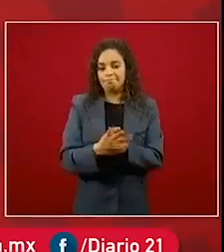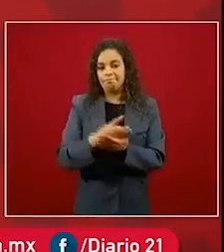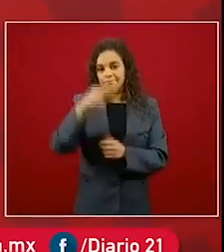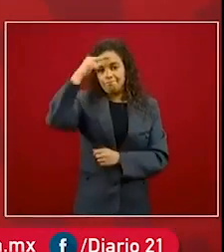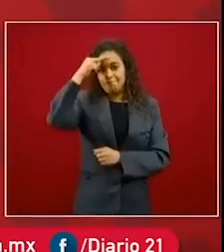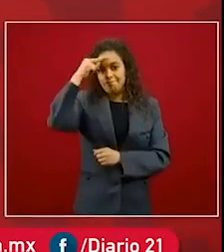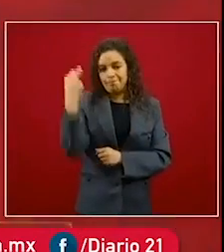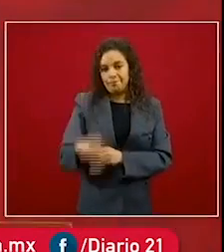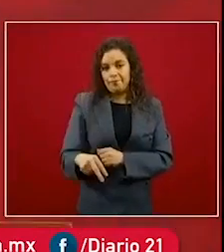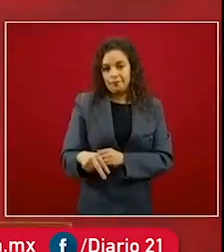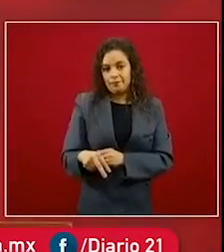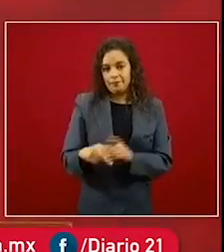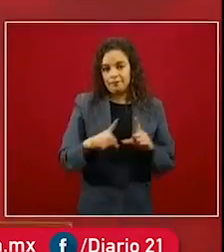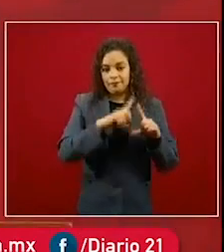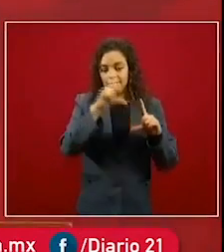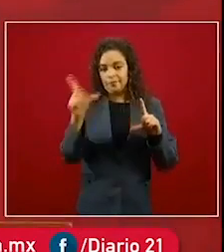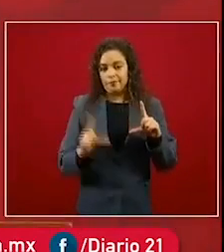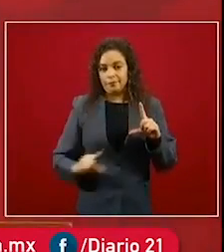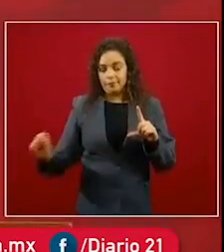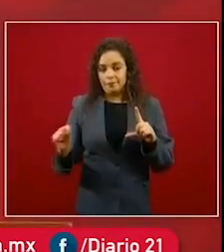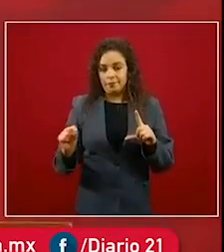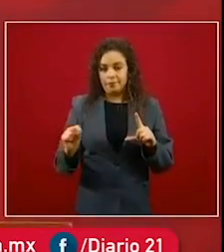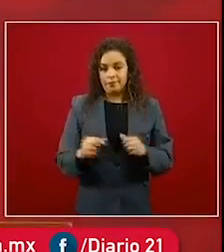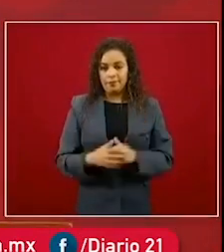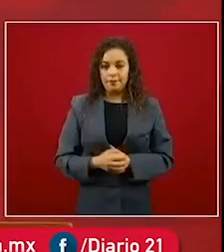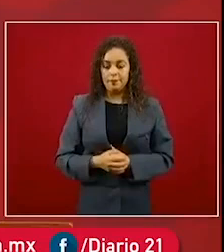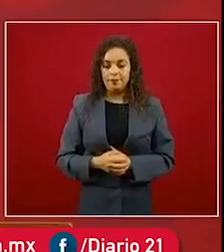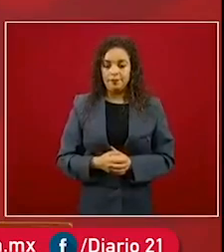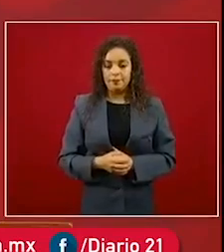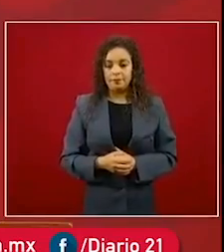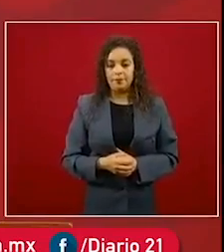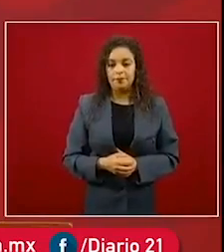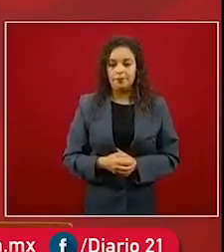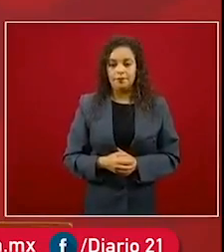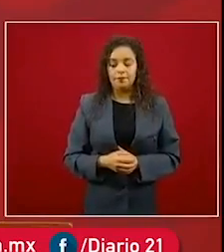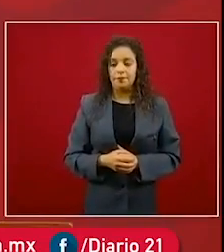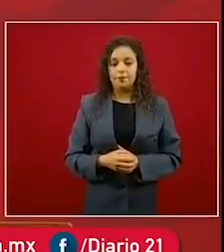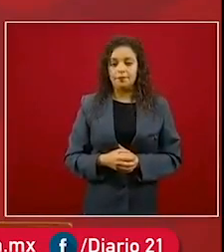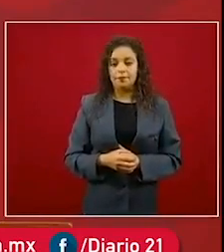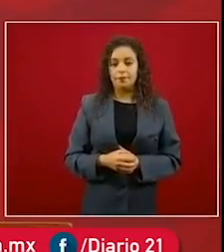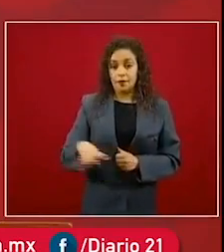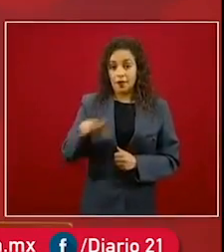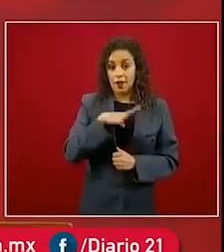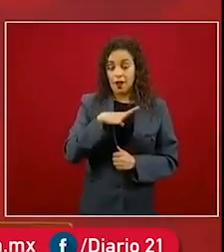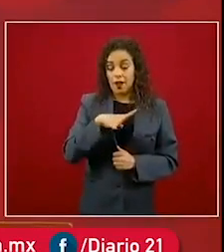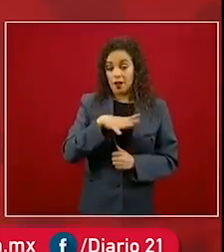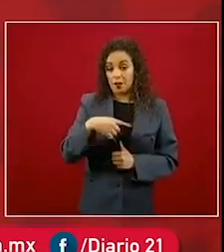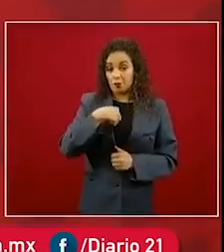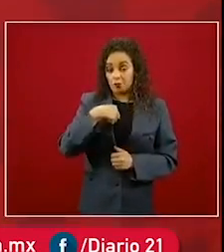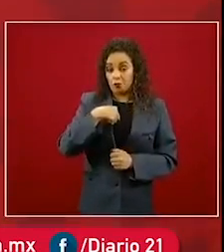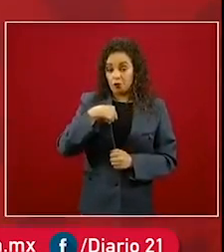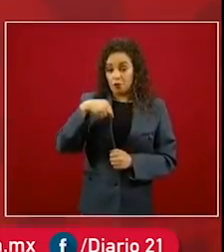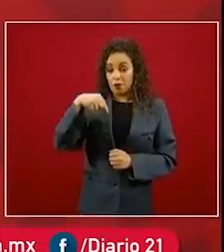personas que puedan empezar a romper las medidas preventivas como la sana distancia y el quédate en casa en fin el presidente